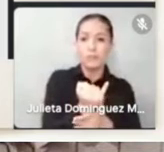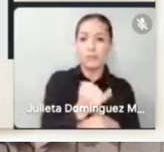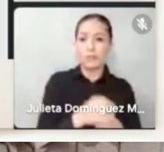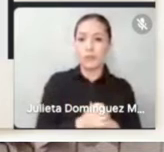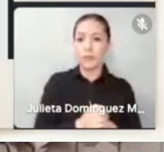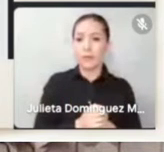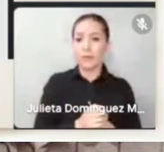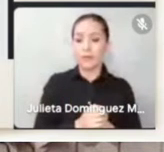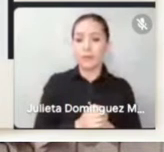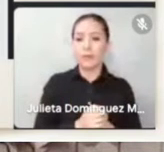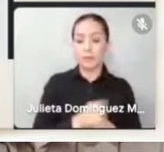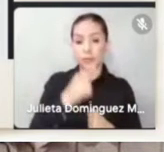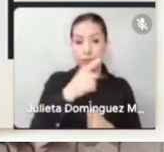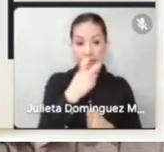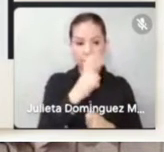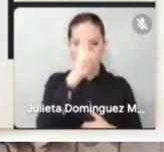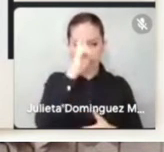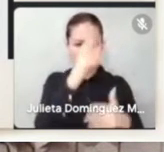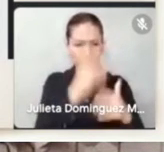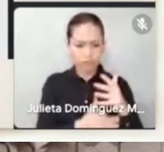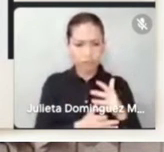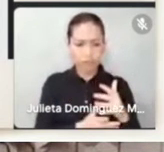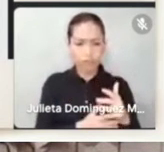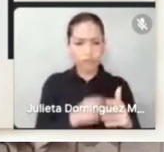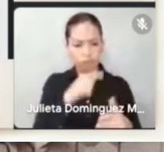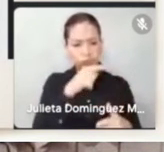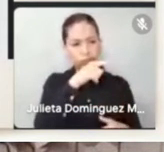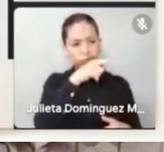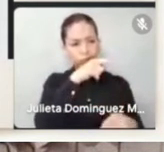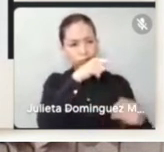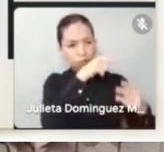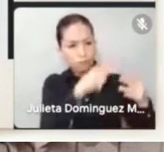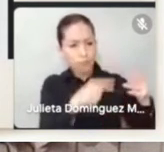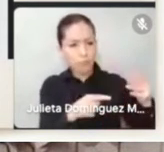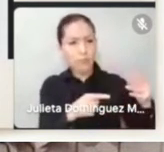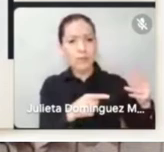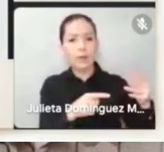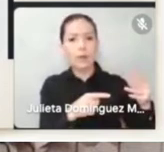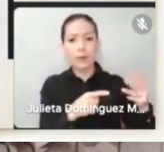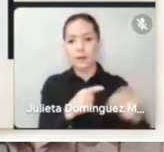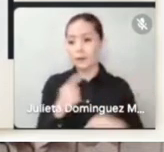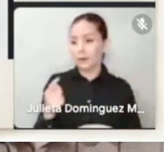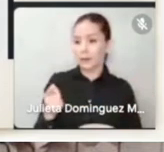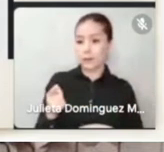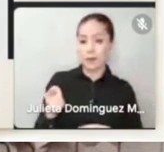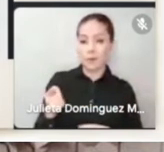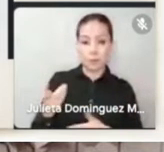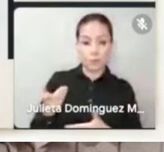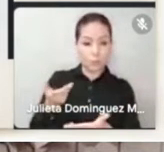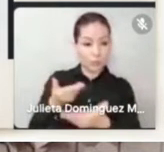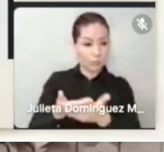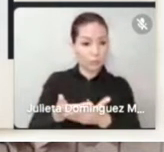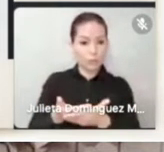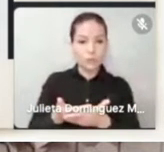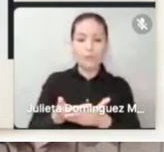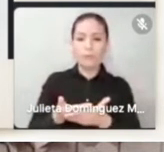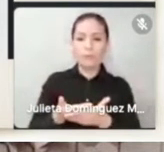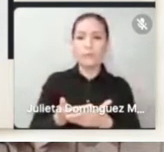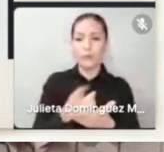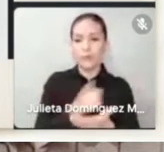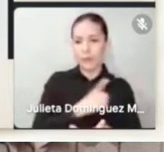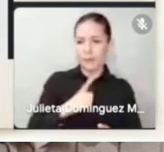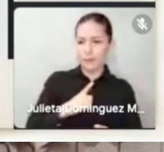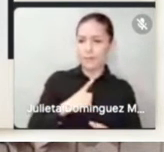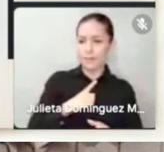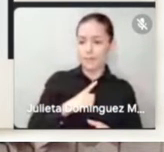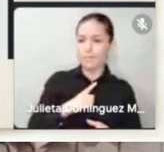para que la violación invocada por la parte actora pueda tenerse por acreditada, según los elementos anteriormente establecidos, debe ser